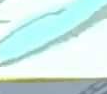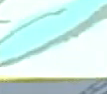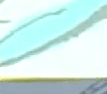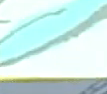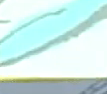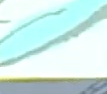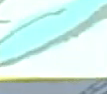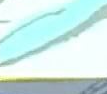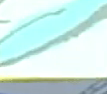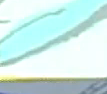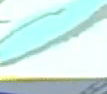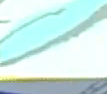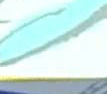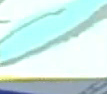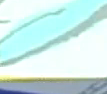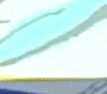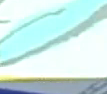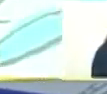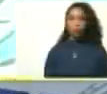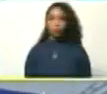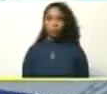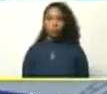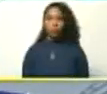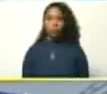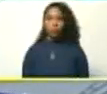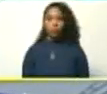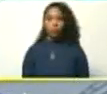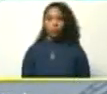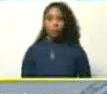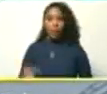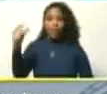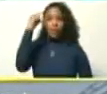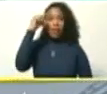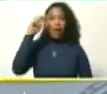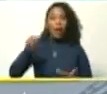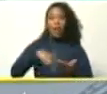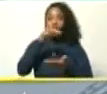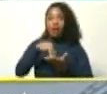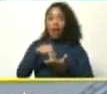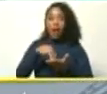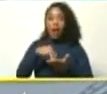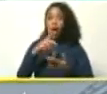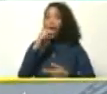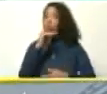porque un día nacional del periodista sin noticias, ¿ah?